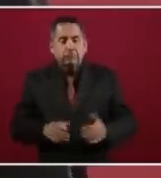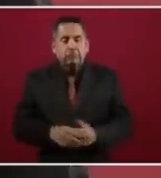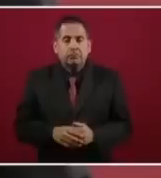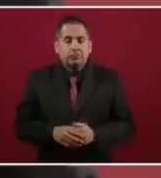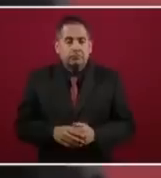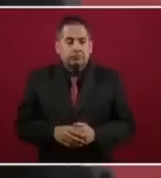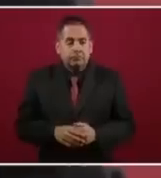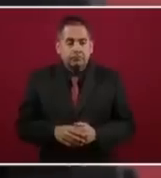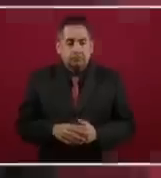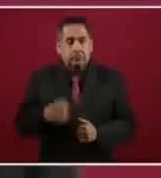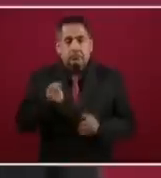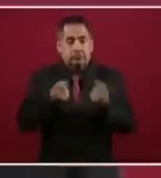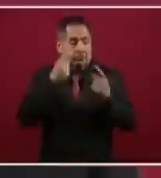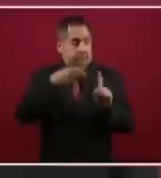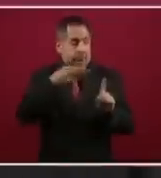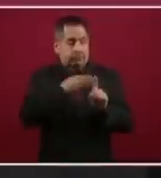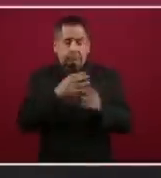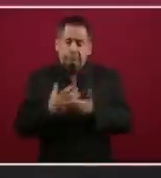que se rayaban